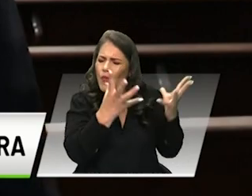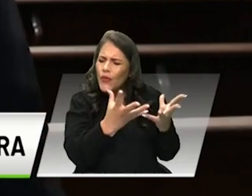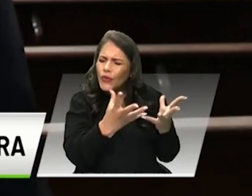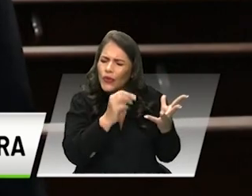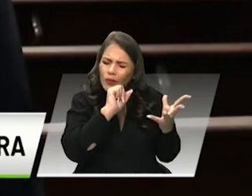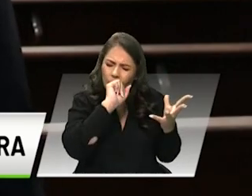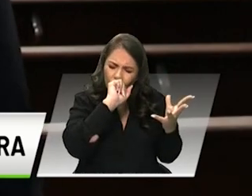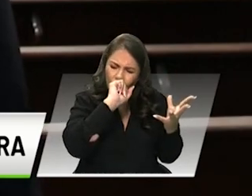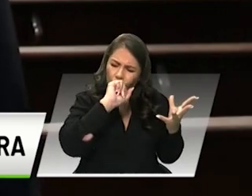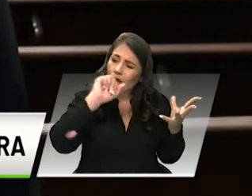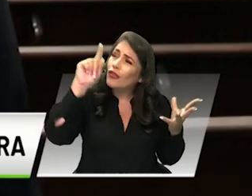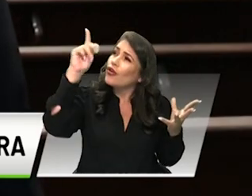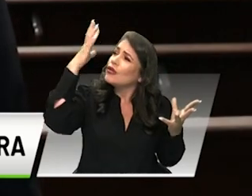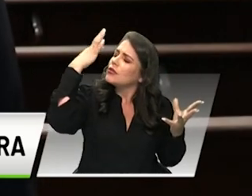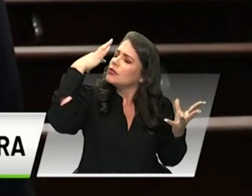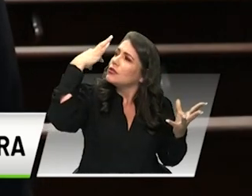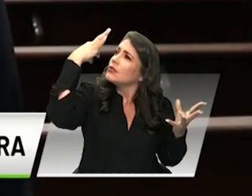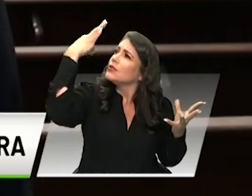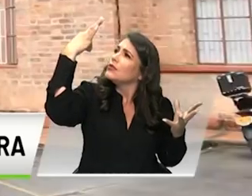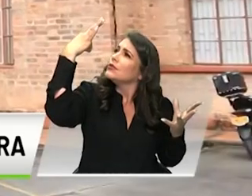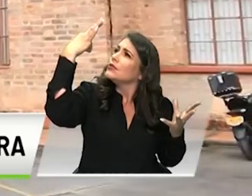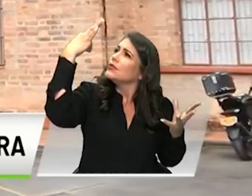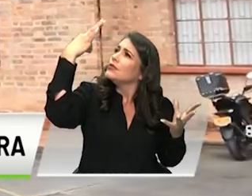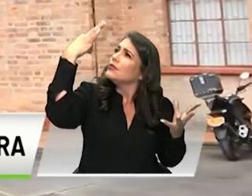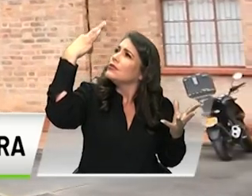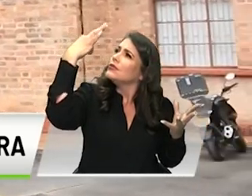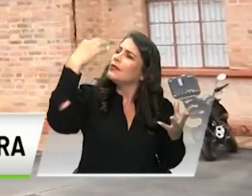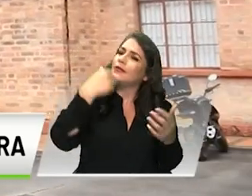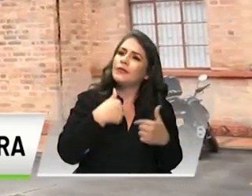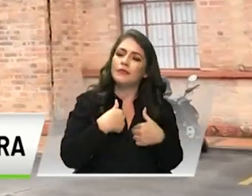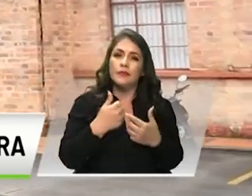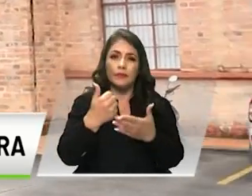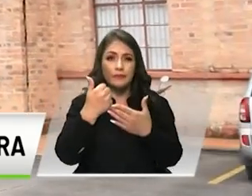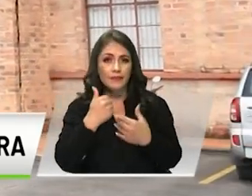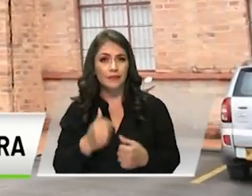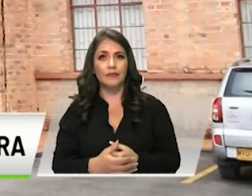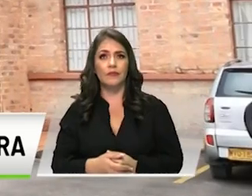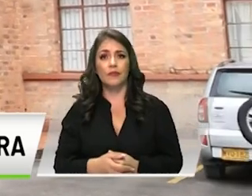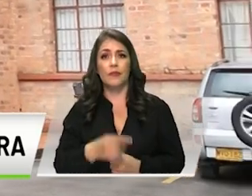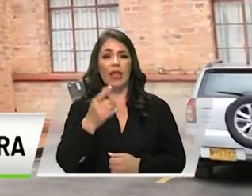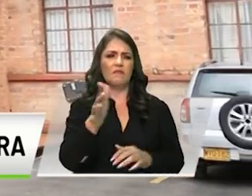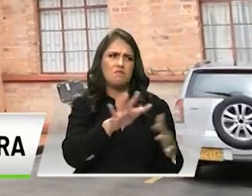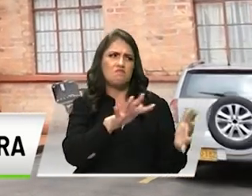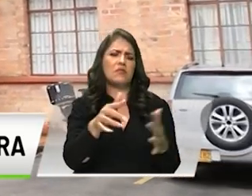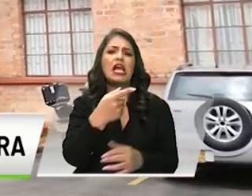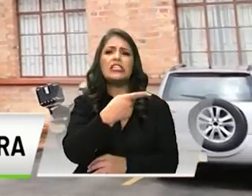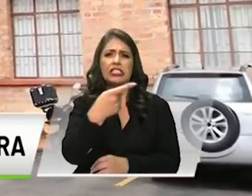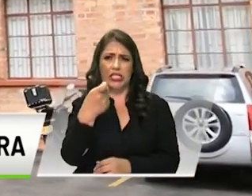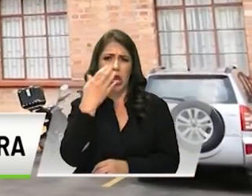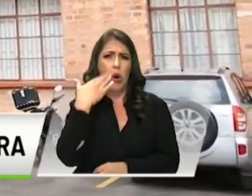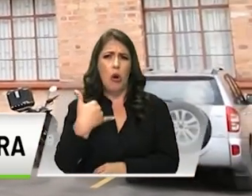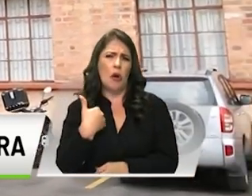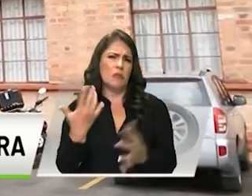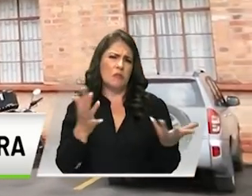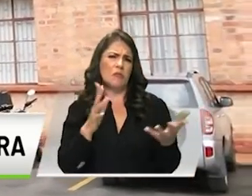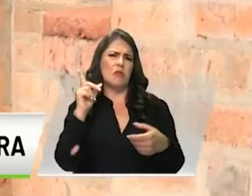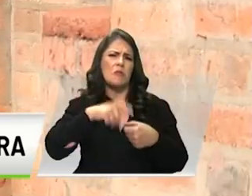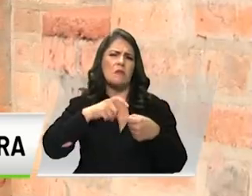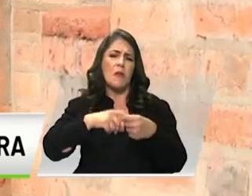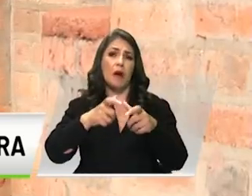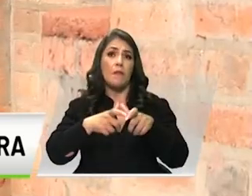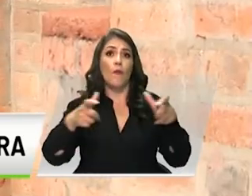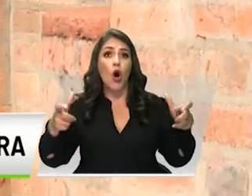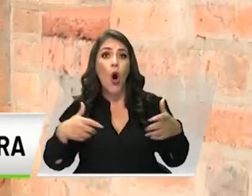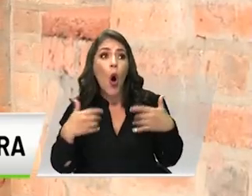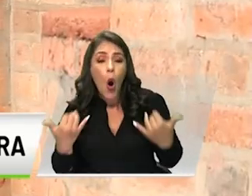mismo Dios que me ha traído acá lo ha creado. En promedio anual, cerca de 100 jóvenes iniciaban su vocación sacerdotal en este seminario.